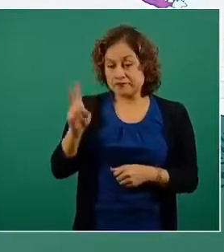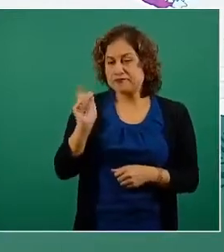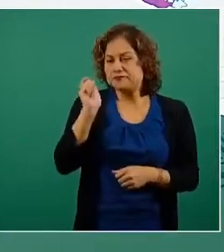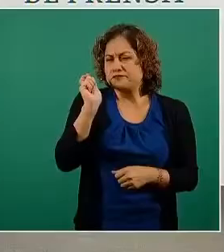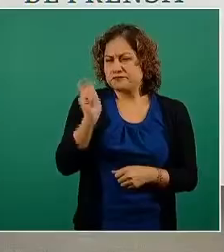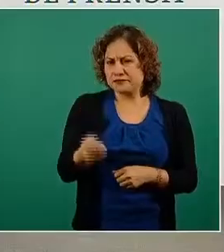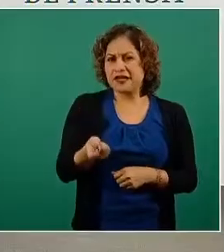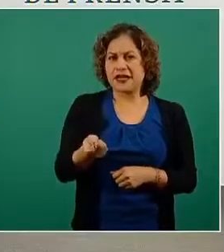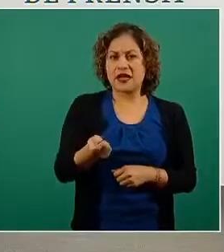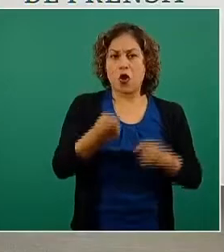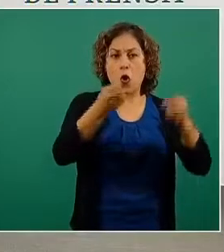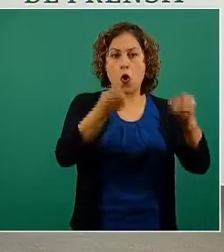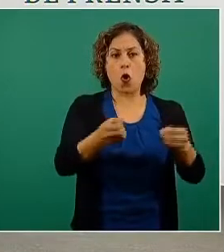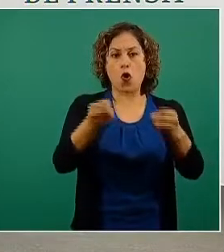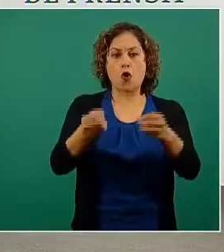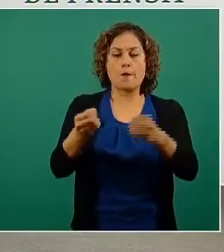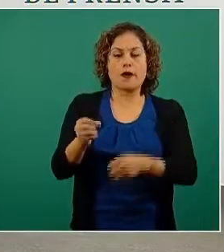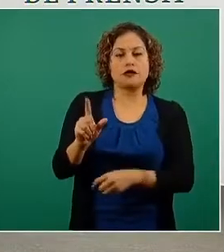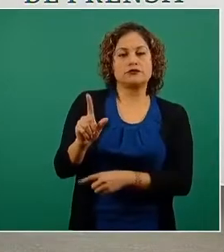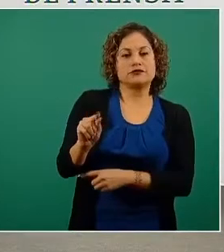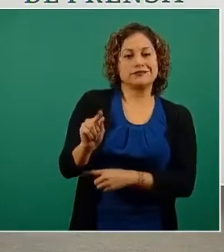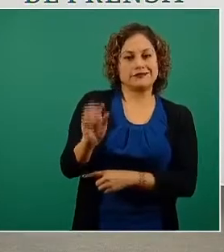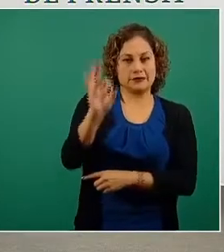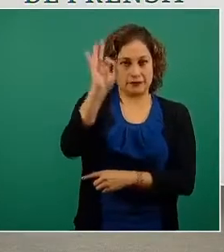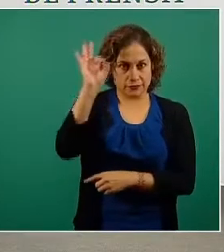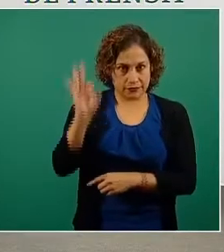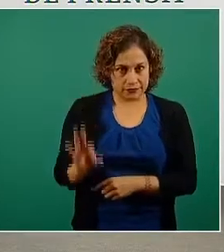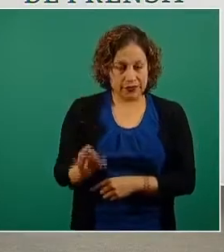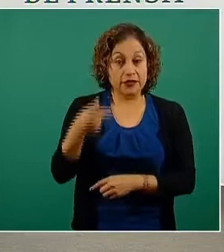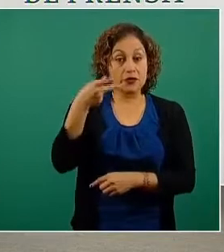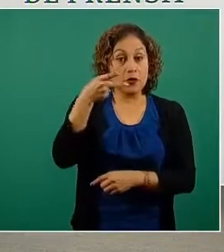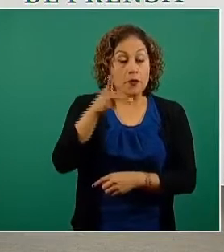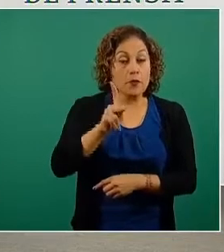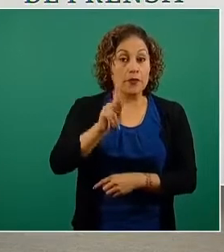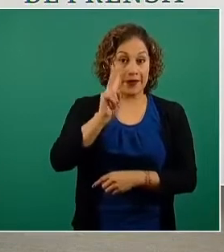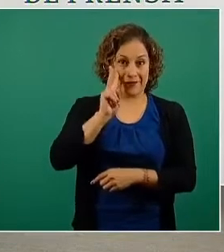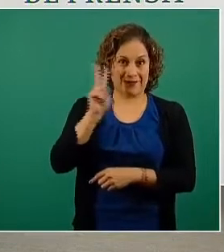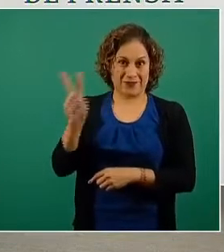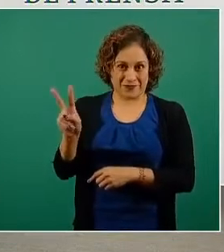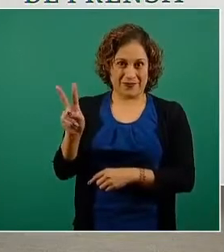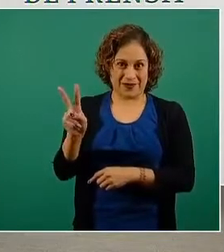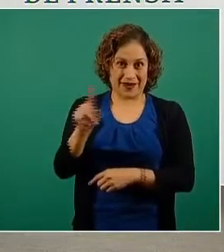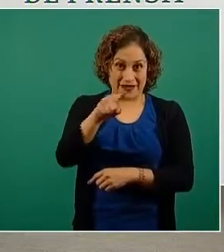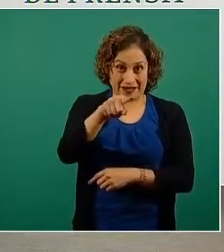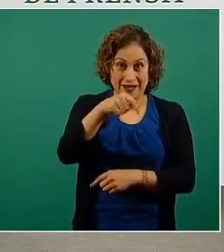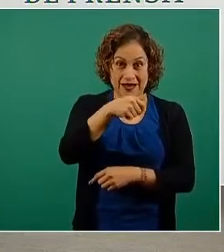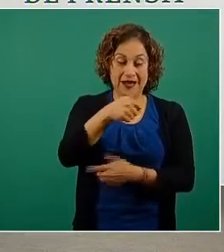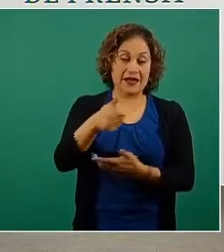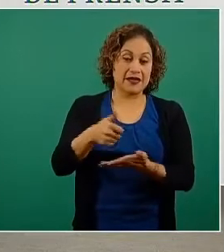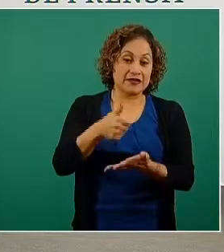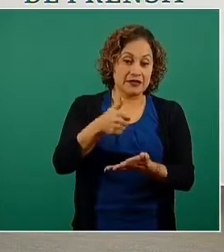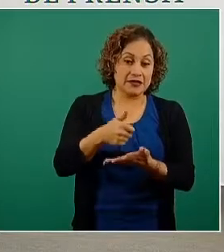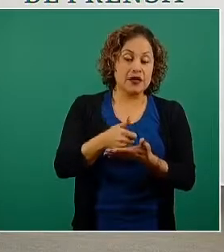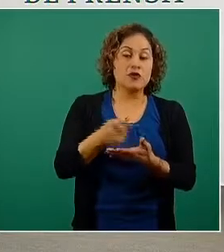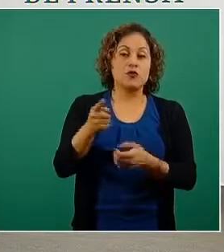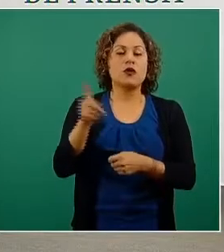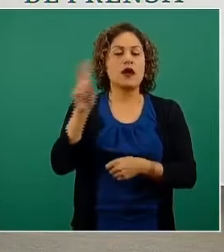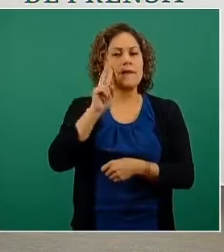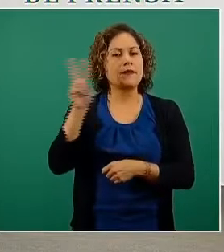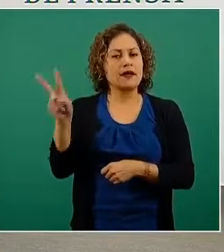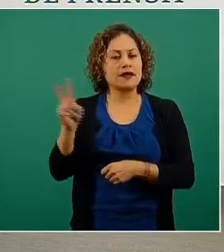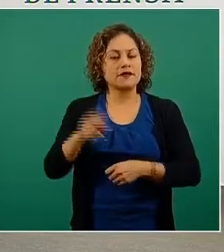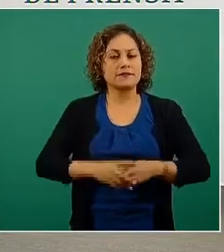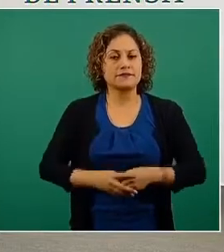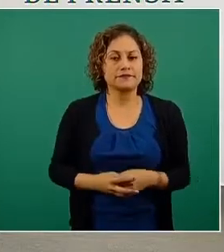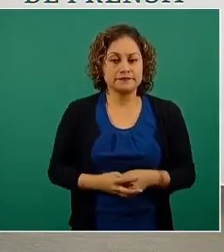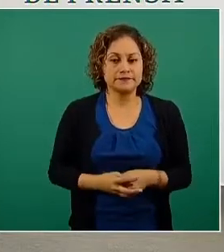70% de ocupación. Sin embargo, observen cómo en la parte, en el caso de ustedes, extremo izquierdo,